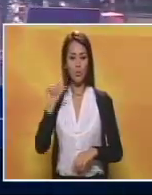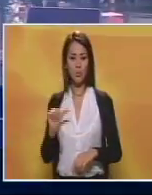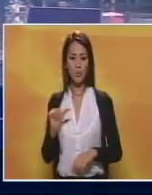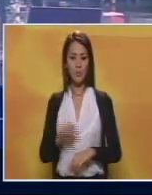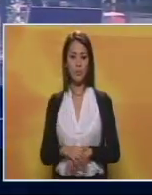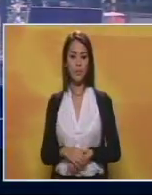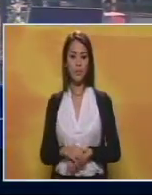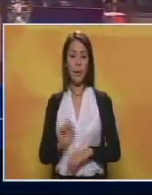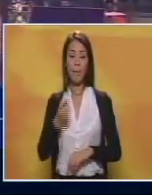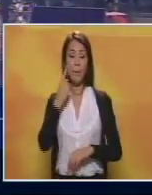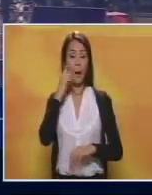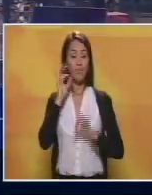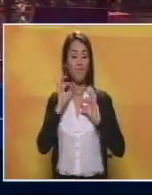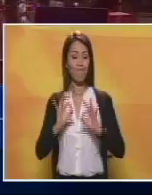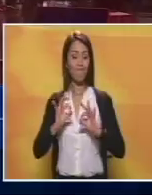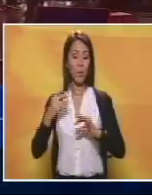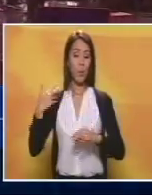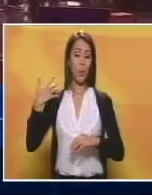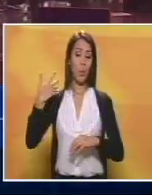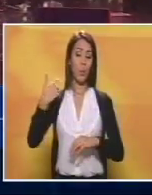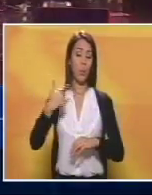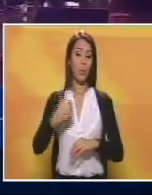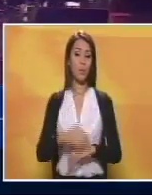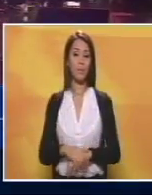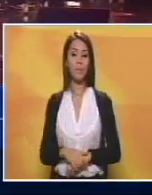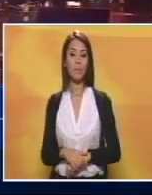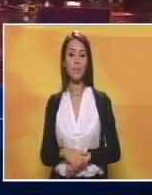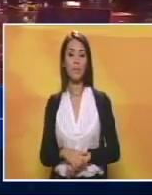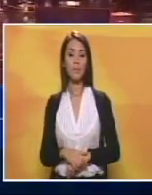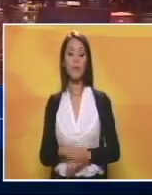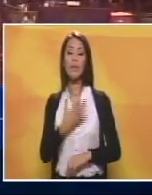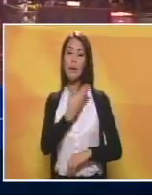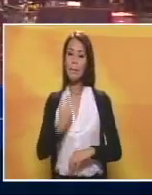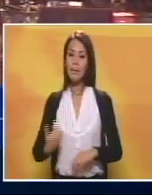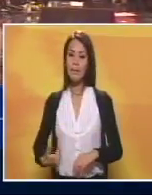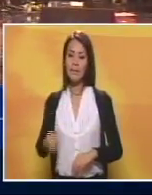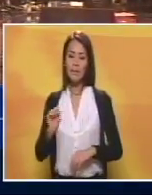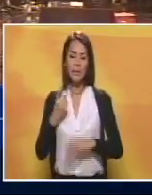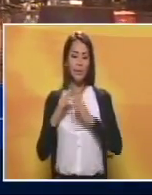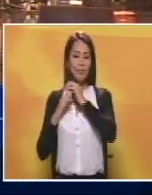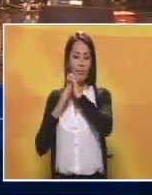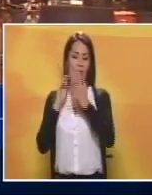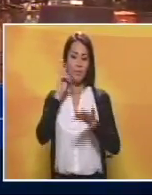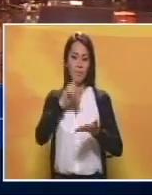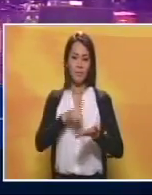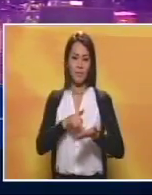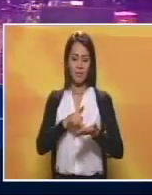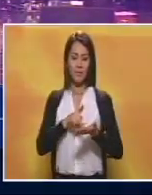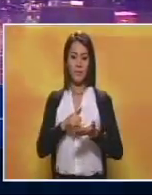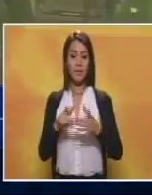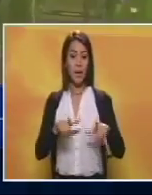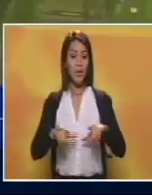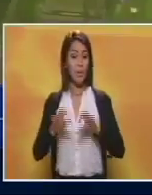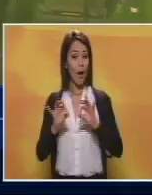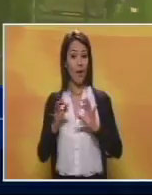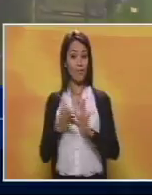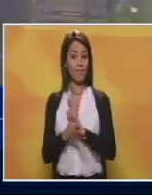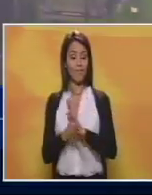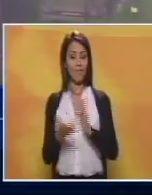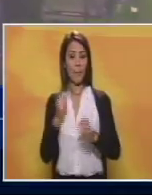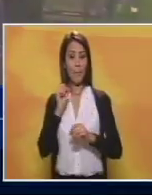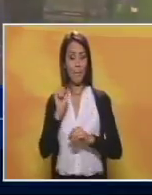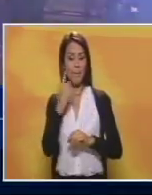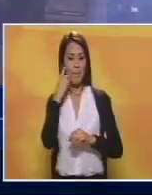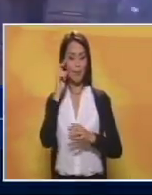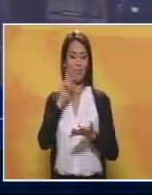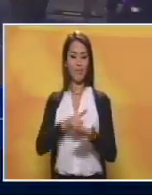primero en más de una década. El mandatario, quien es el primer líder de ese país en asistir a una actuación de Seúl de este tipo, presenció